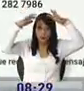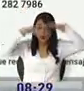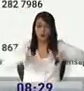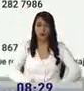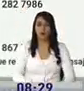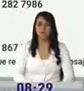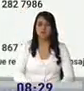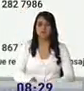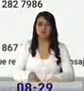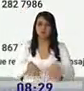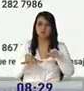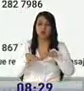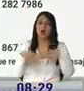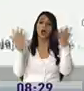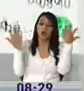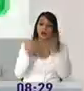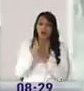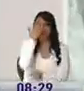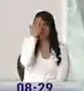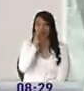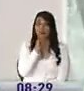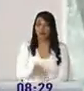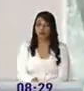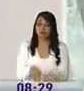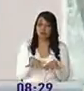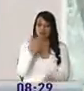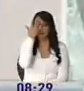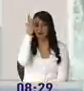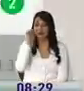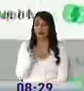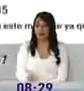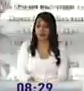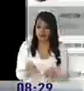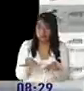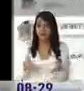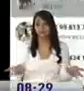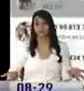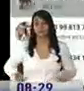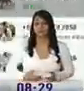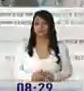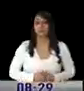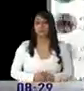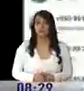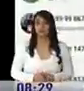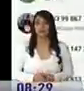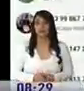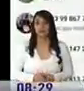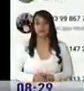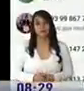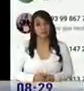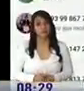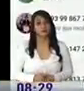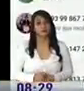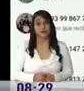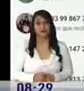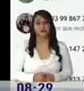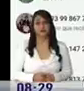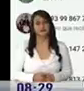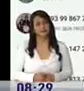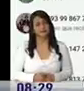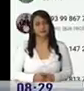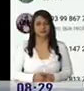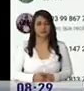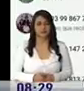será que se inunda Por qué se inundar Ahí está pues vecinos no se malito no O sea no todos